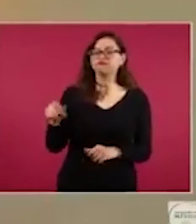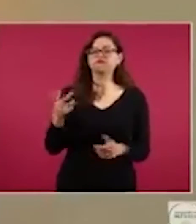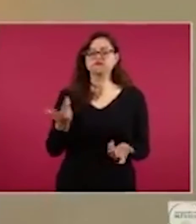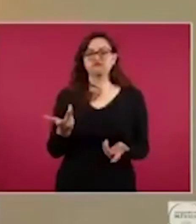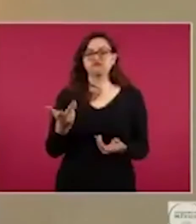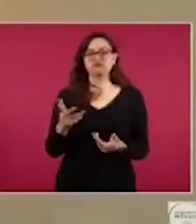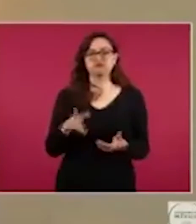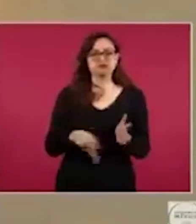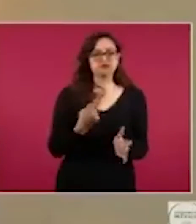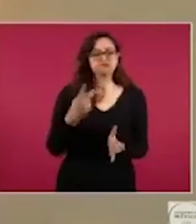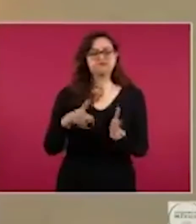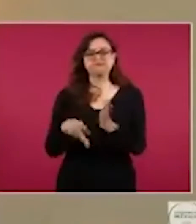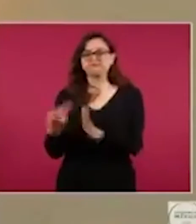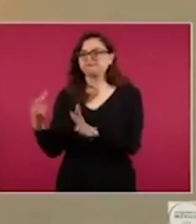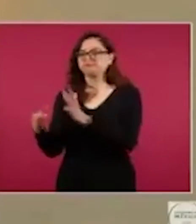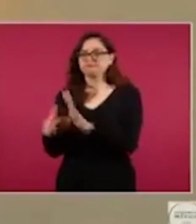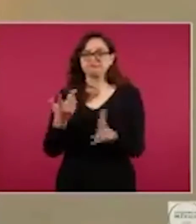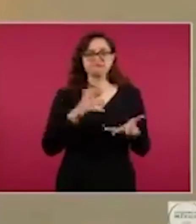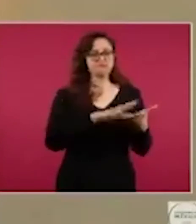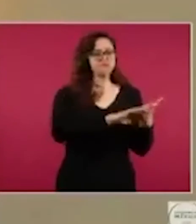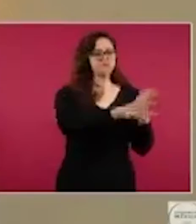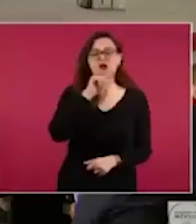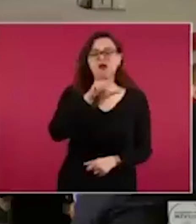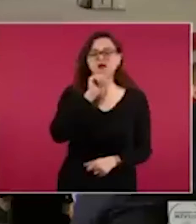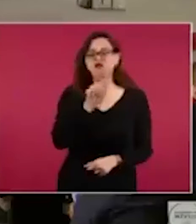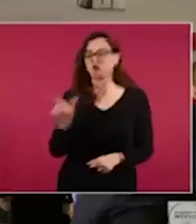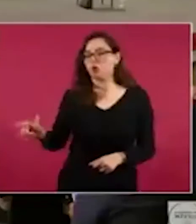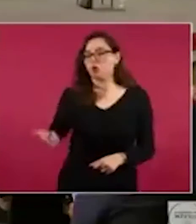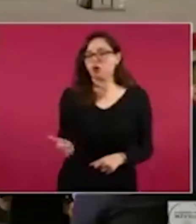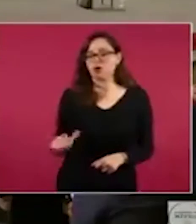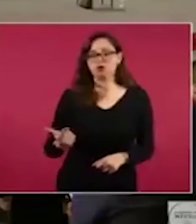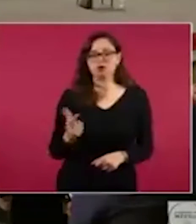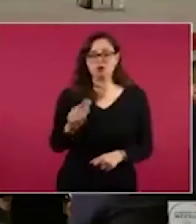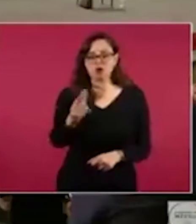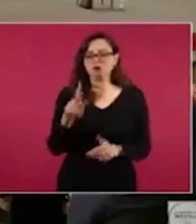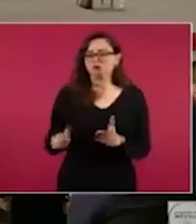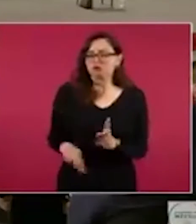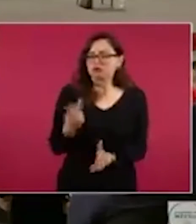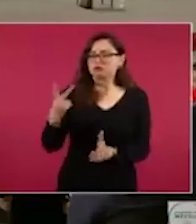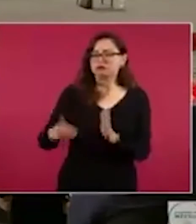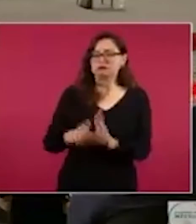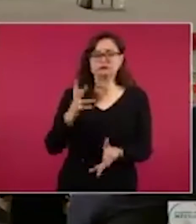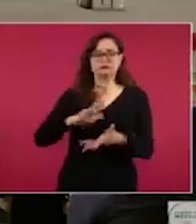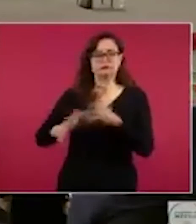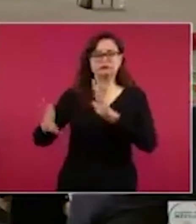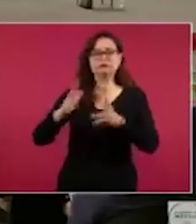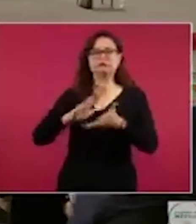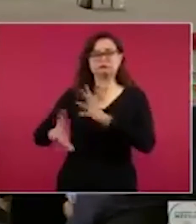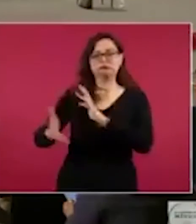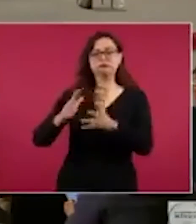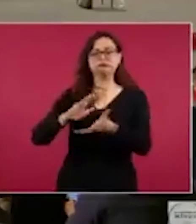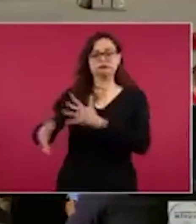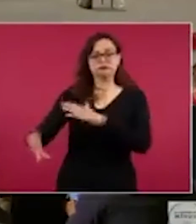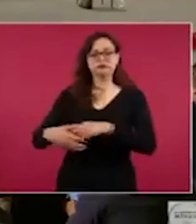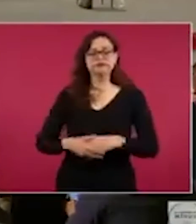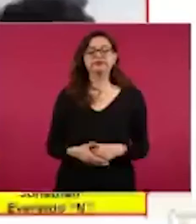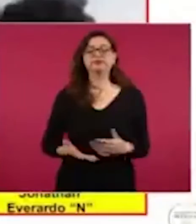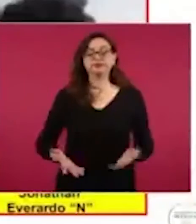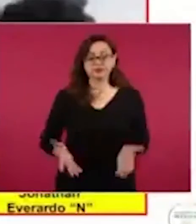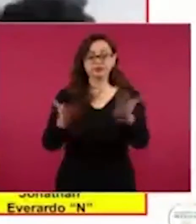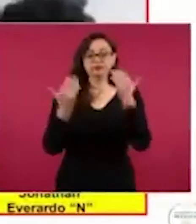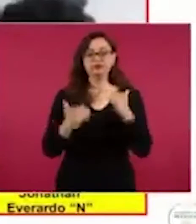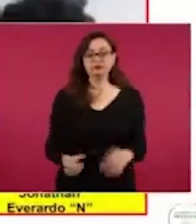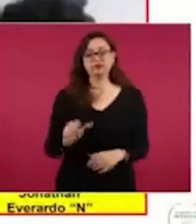indicó que a esta persona se le aseguraron mil pastillas de fentanilo, así como armas largas, cortas, granadas, cartuchos y vehículos.